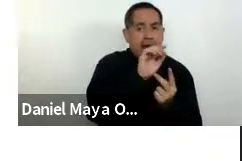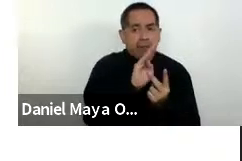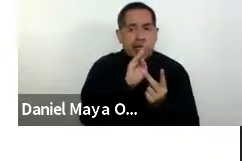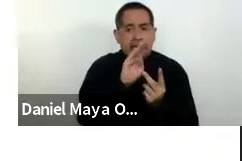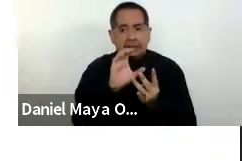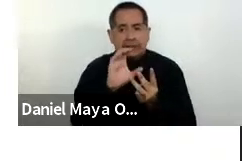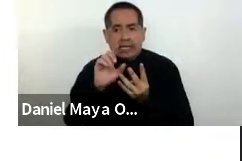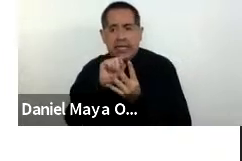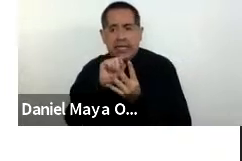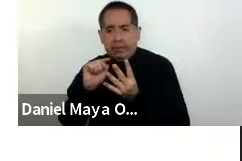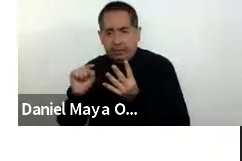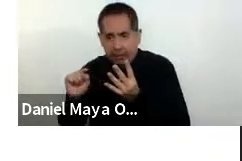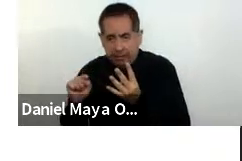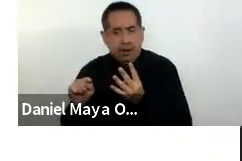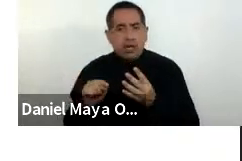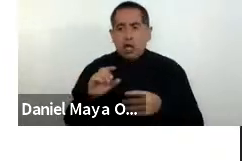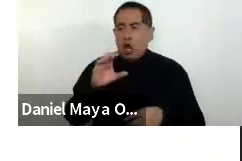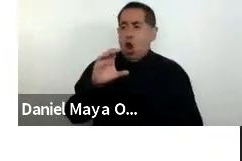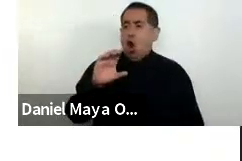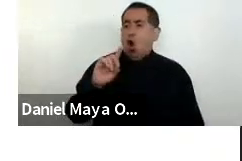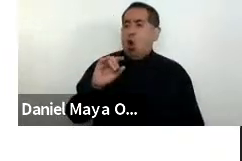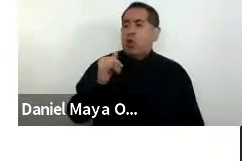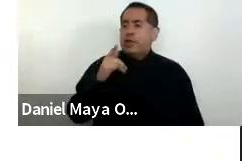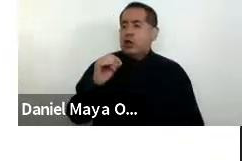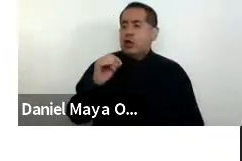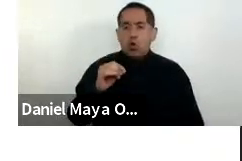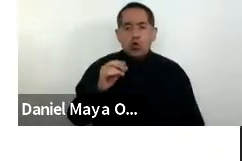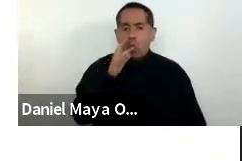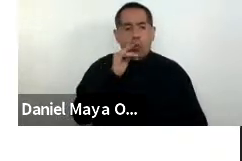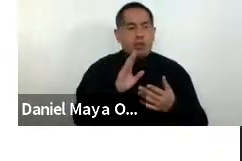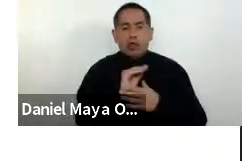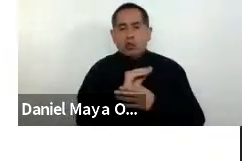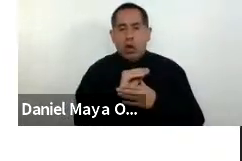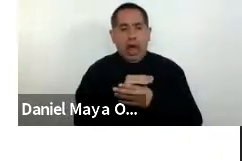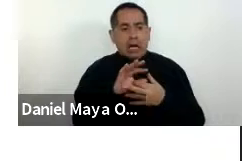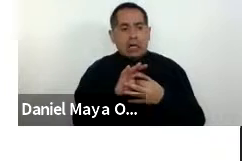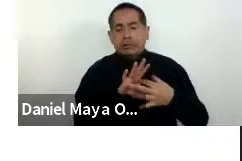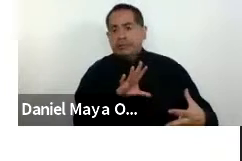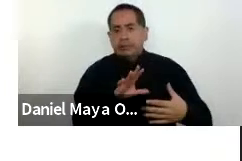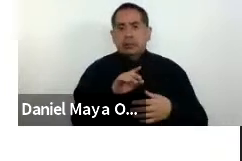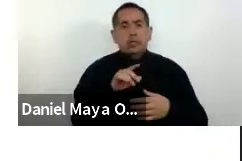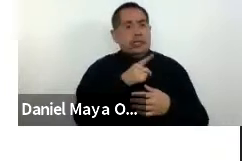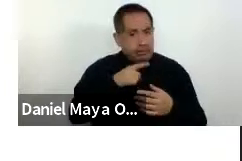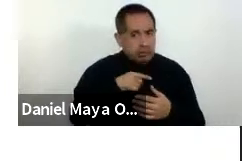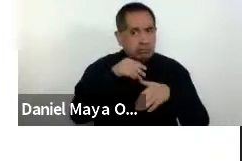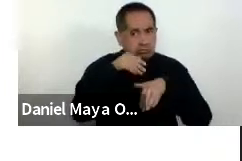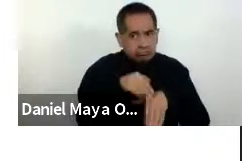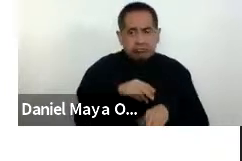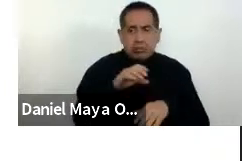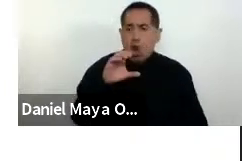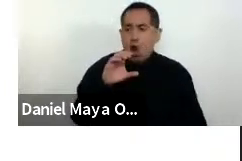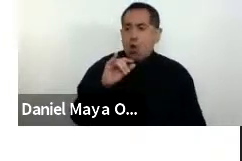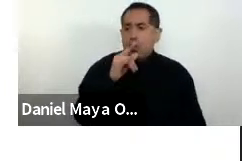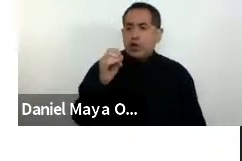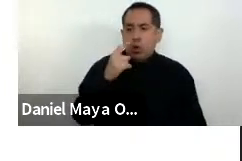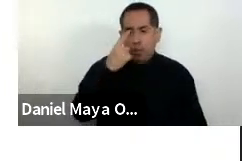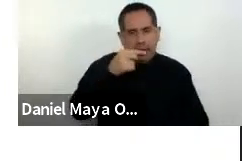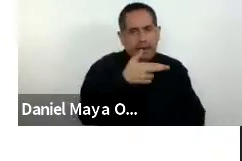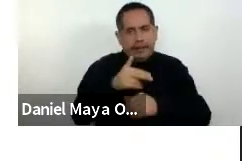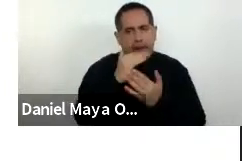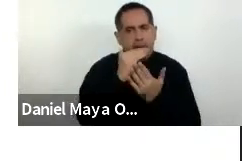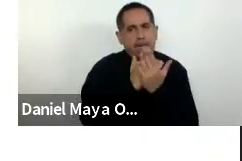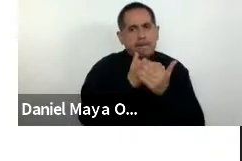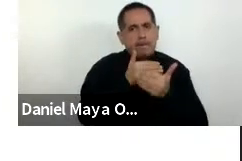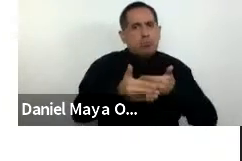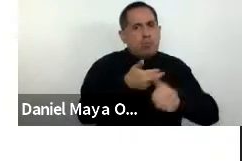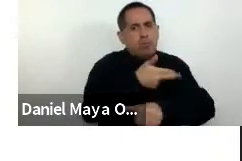códigos procesales y de los cuales no podemos separarnos. Sin embargo, con la implementación precisamente